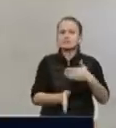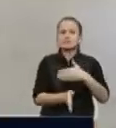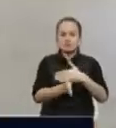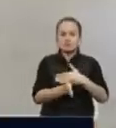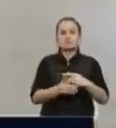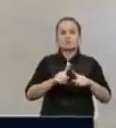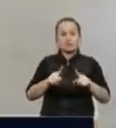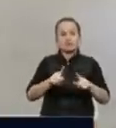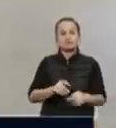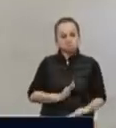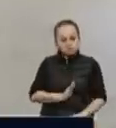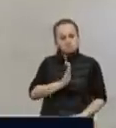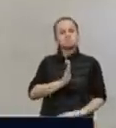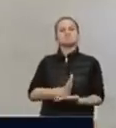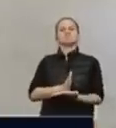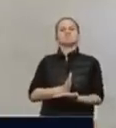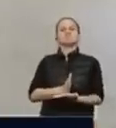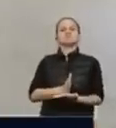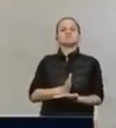Pero somos verticales en esto.